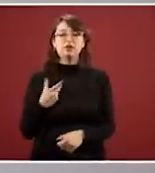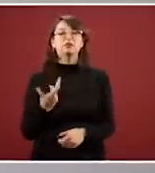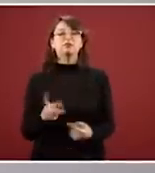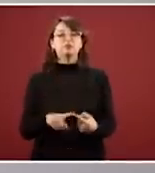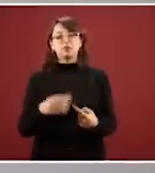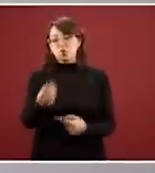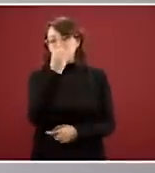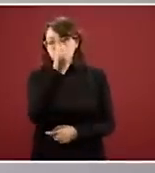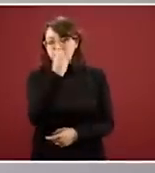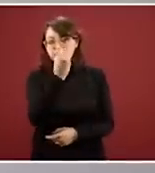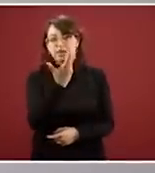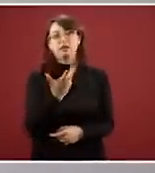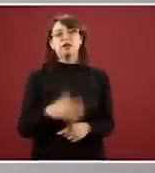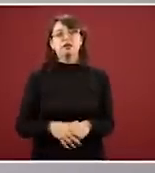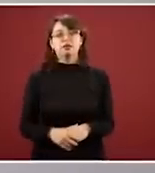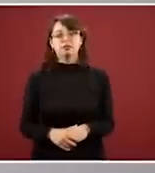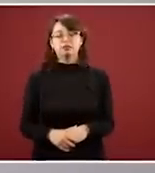alimentos